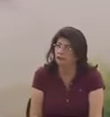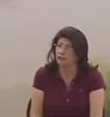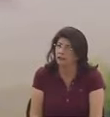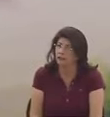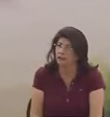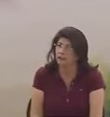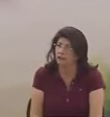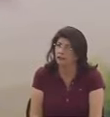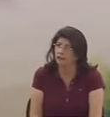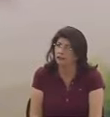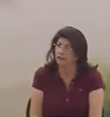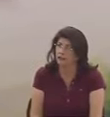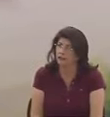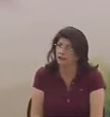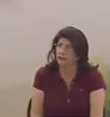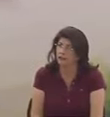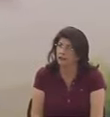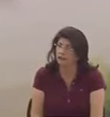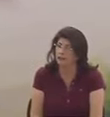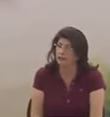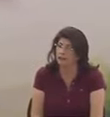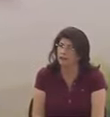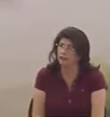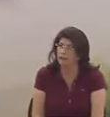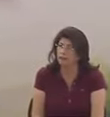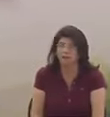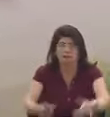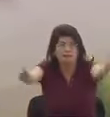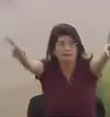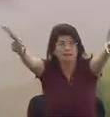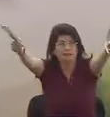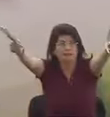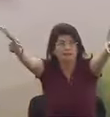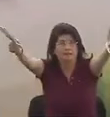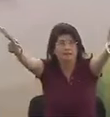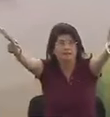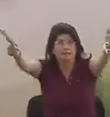Pero, ¿de quién va a depender el próximo 2 de junio?